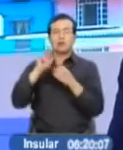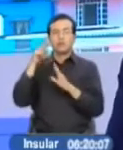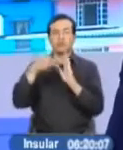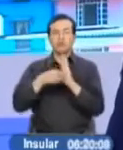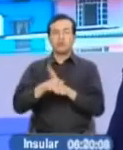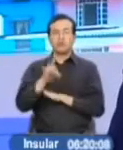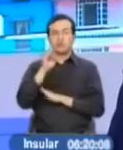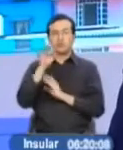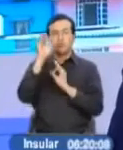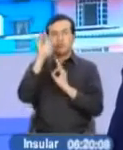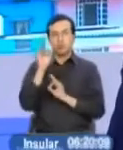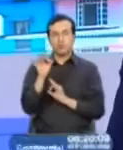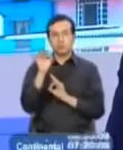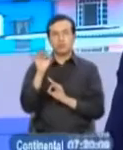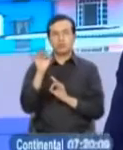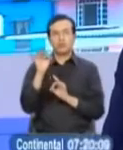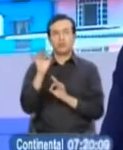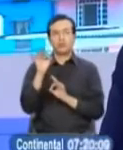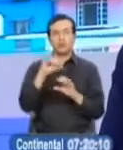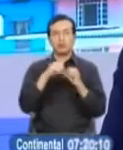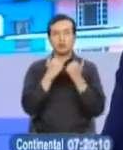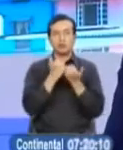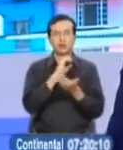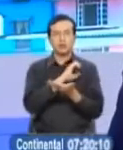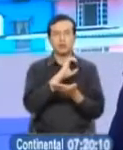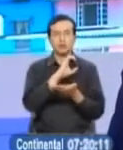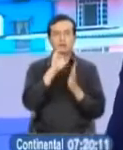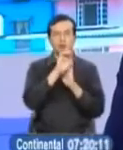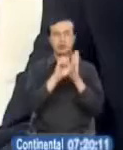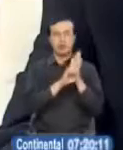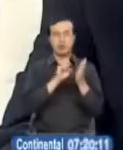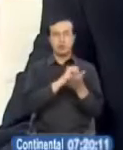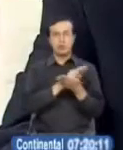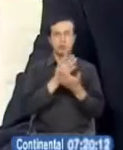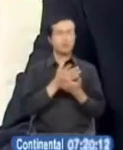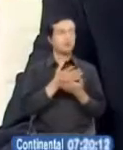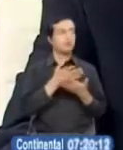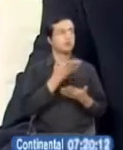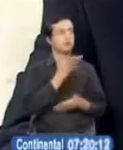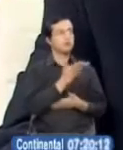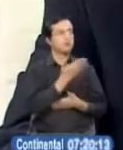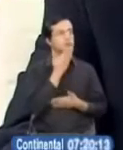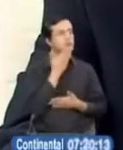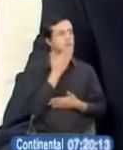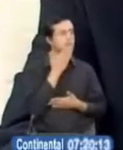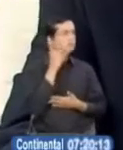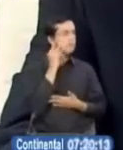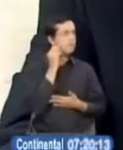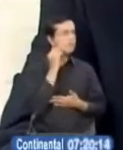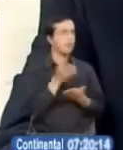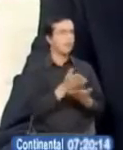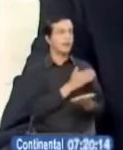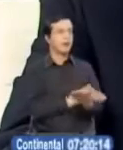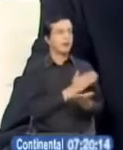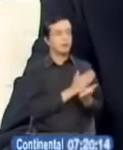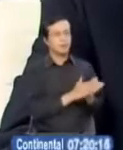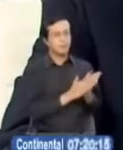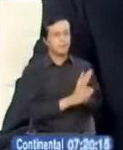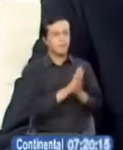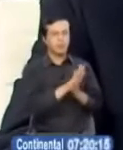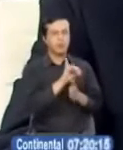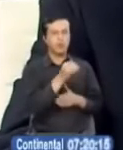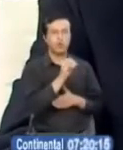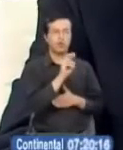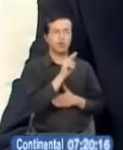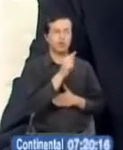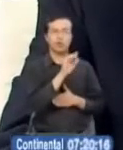hubo el mandato de la Asamblea Constituyente. Ahora, pero ¿qué tipo de conocimiento, qué tipo de know-how, qué tipo de experiencia tiene Jorge